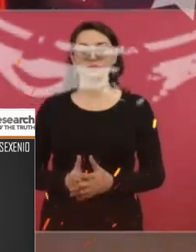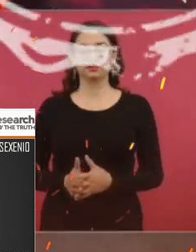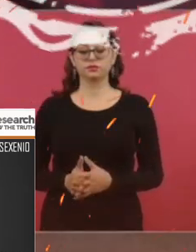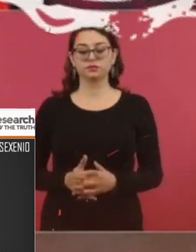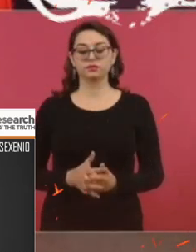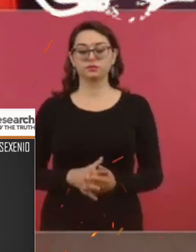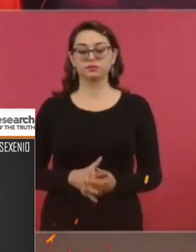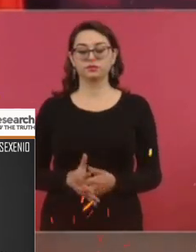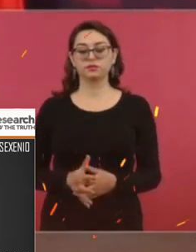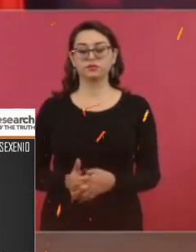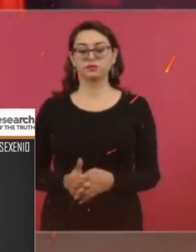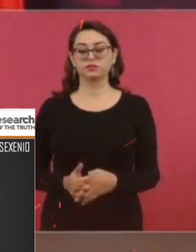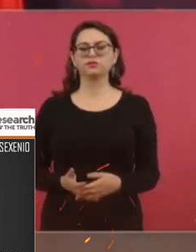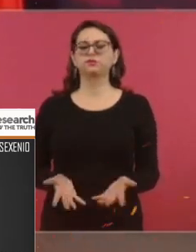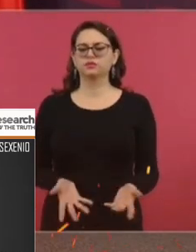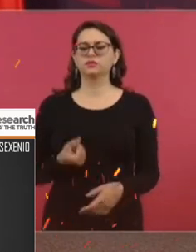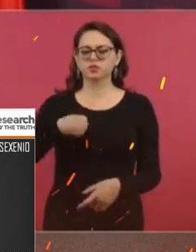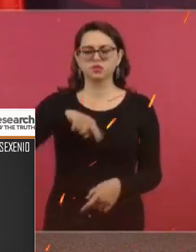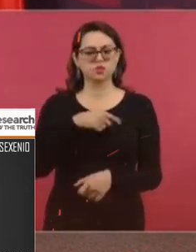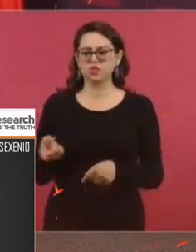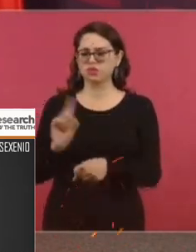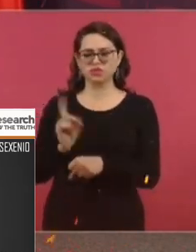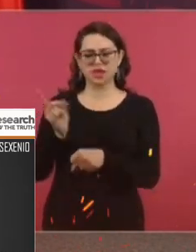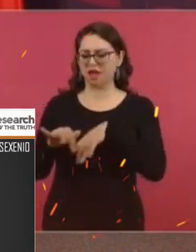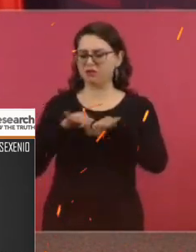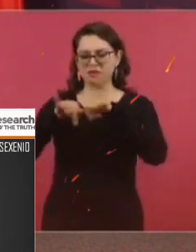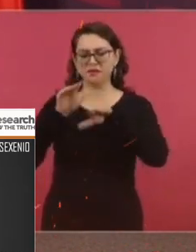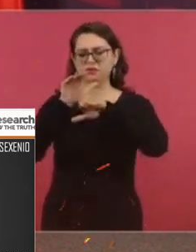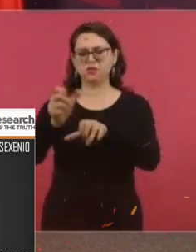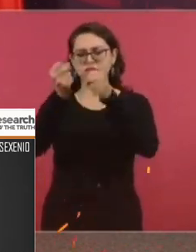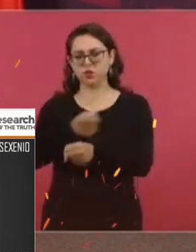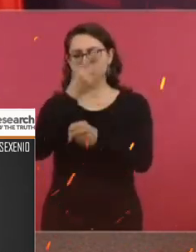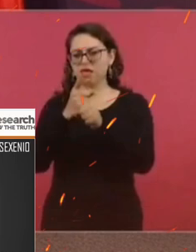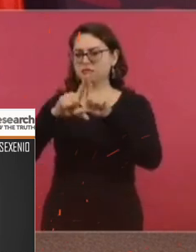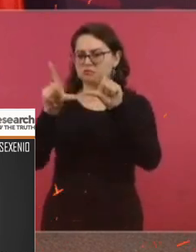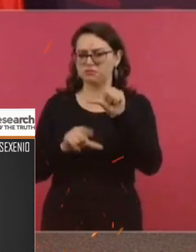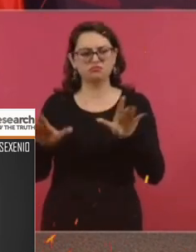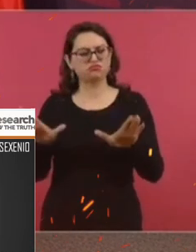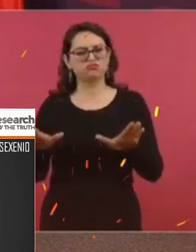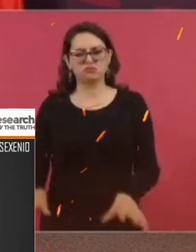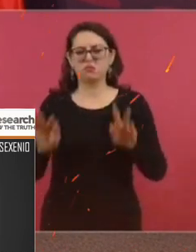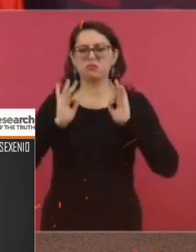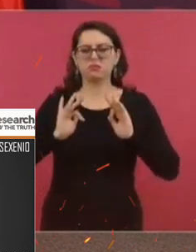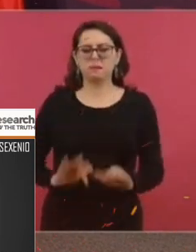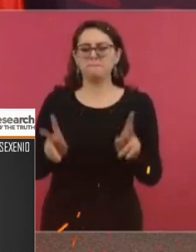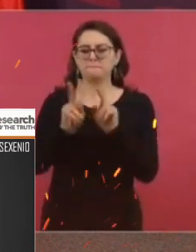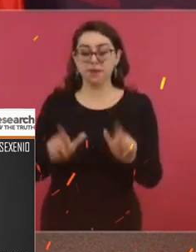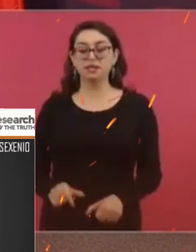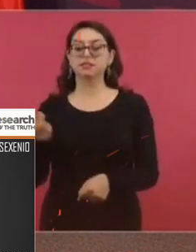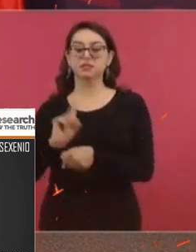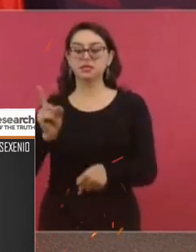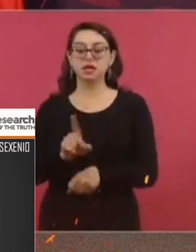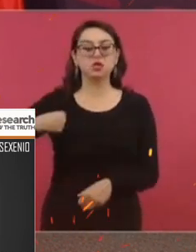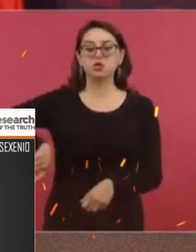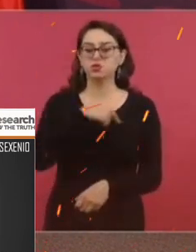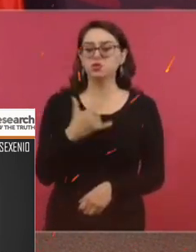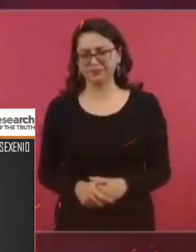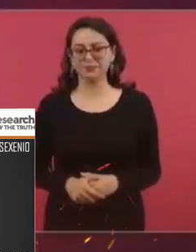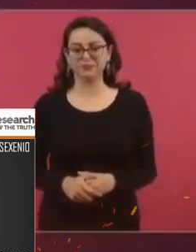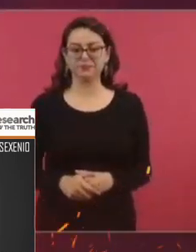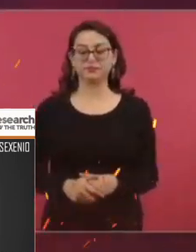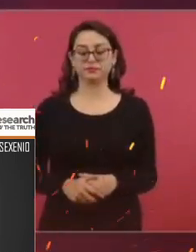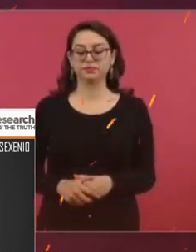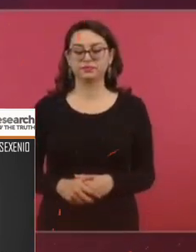Estamos trabajando para serenar el país, para garantizar la paz, la tranquilidad. Todos los días estamos en eso. Todos los